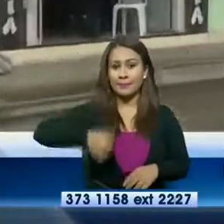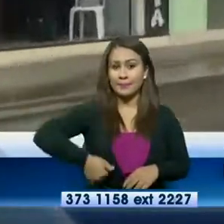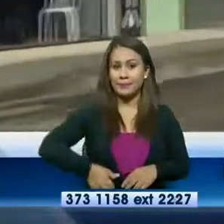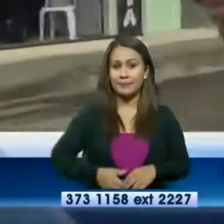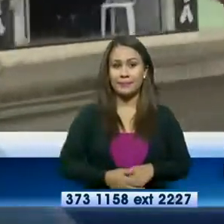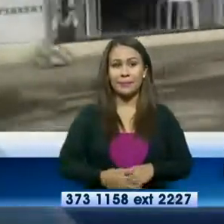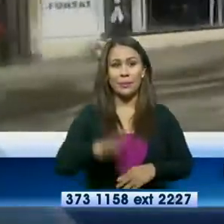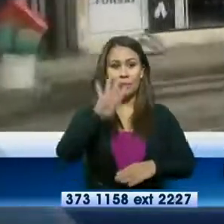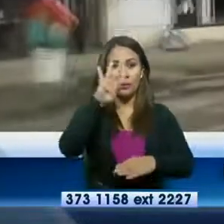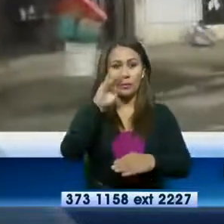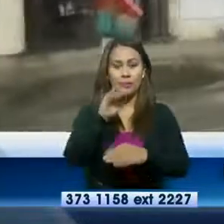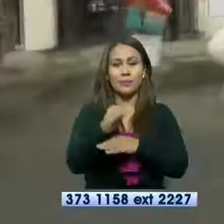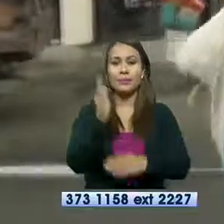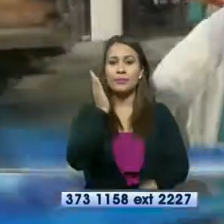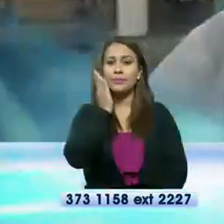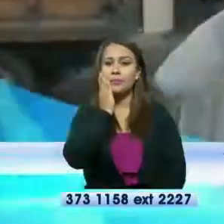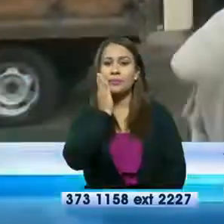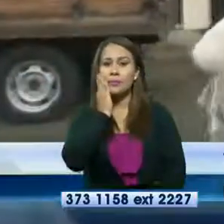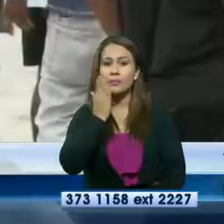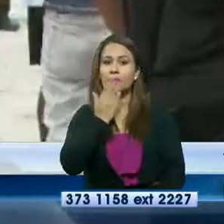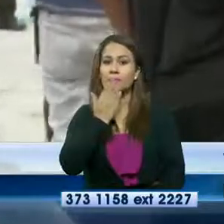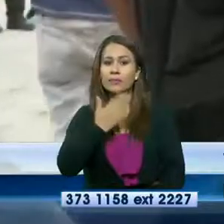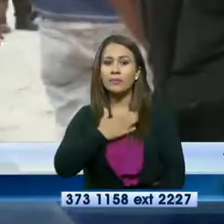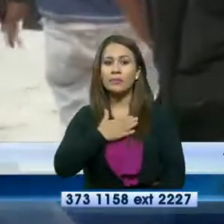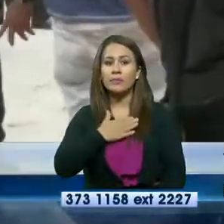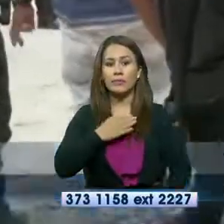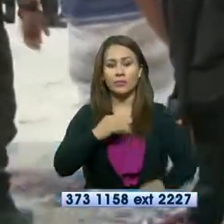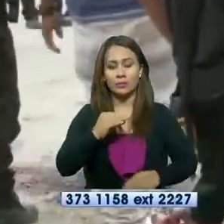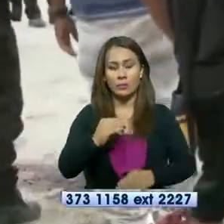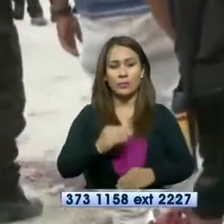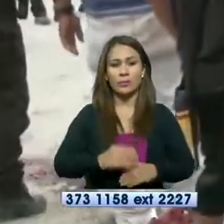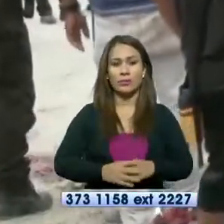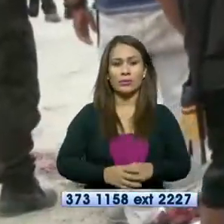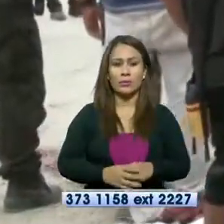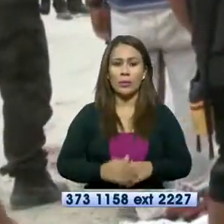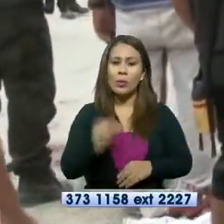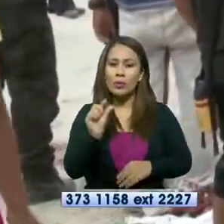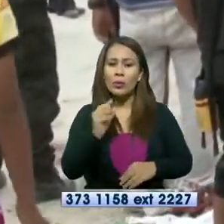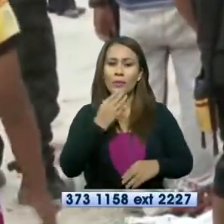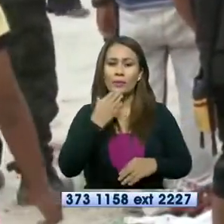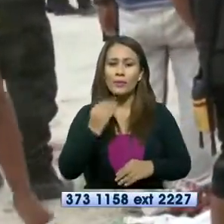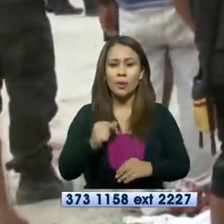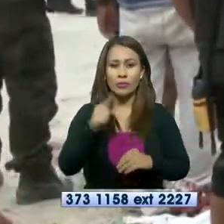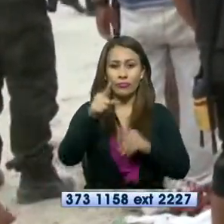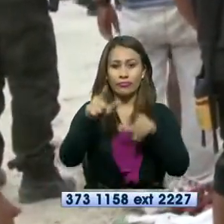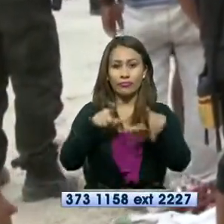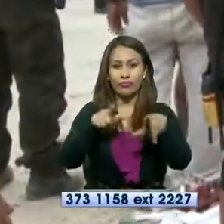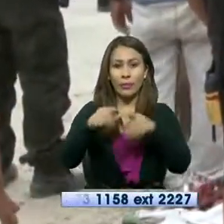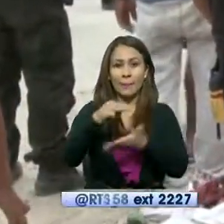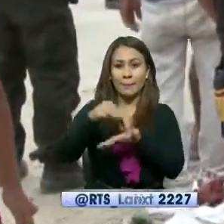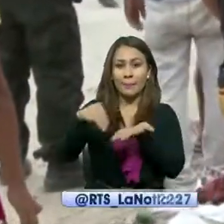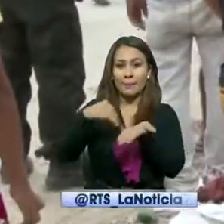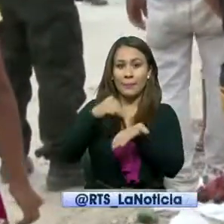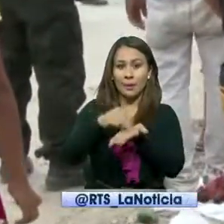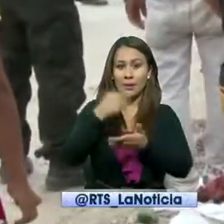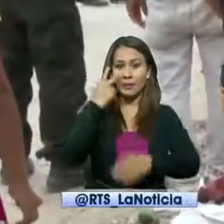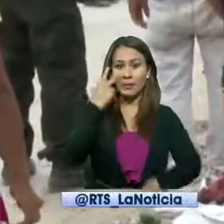tarde. La mamá entendemos esta herida, ¿no? Sí. Con cámaras, Eduardo García, desde la provincia de Manabí, informó Wendy Delgado.